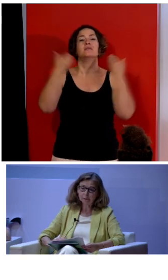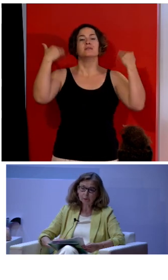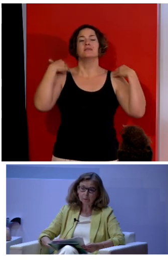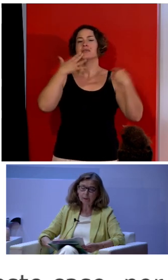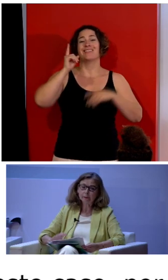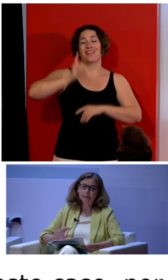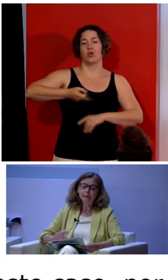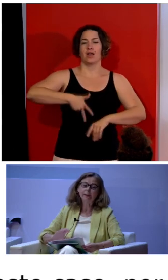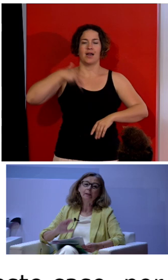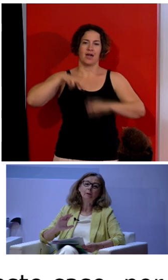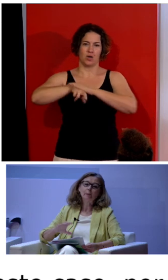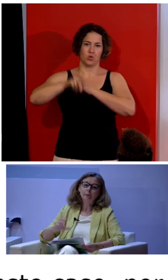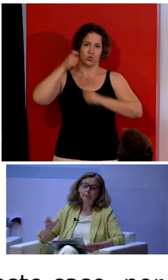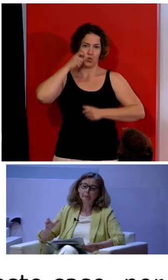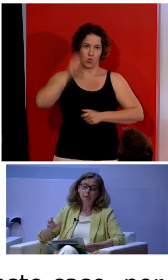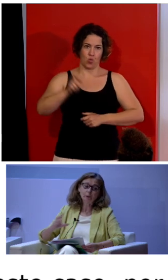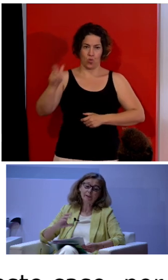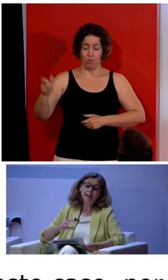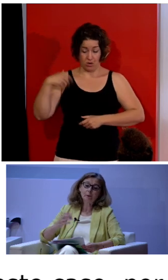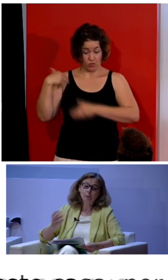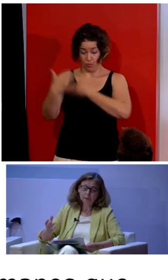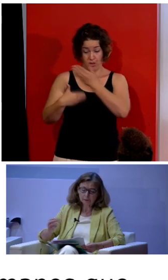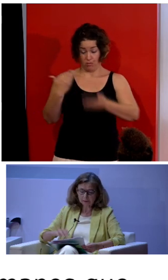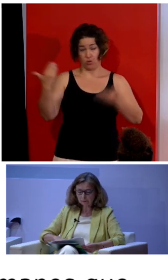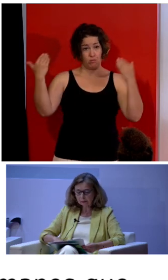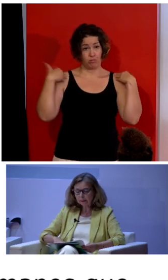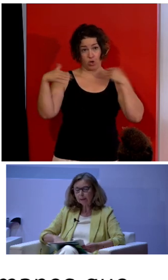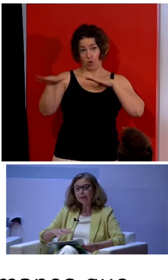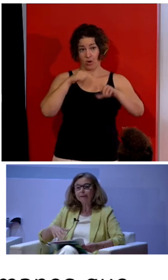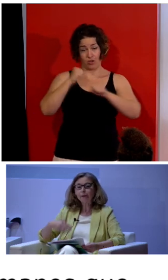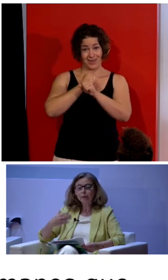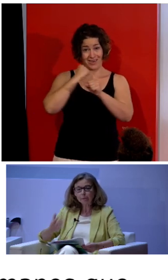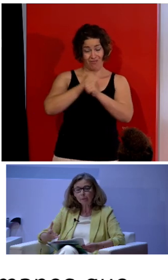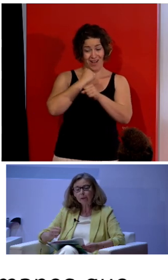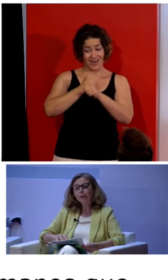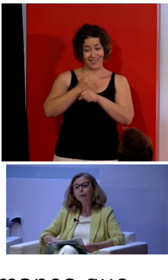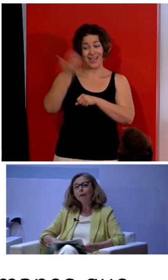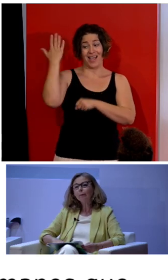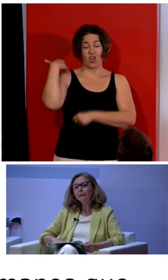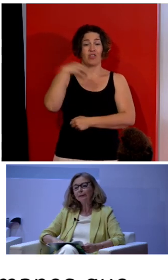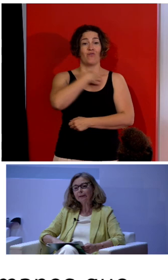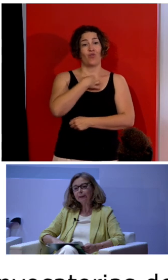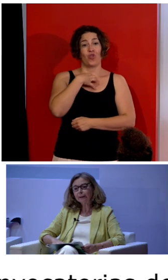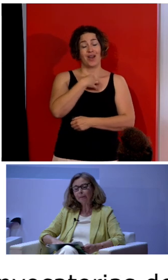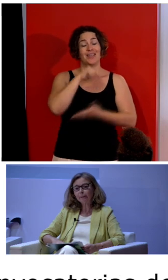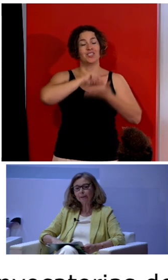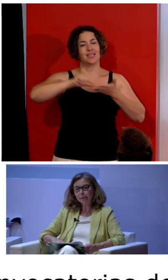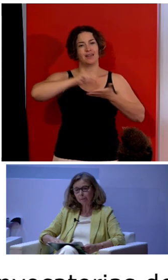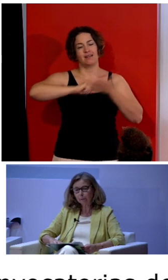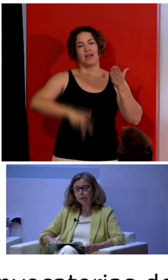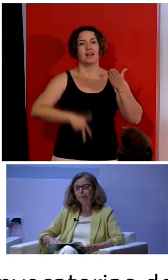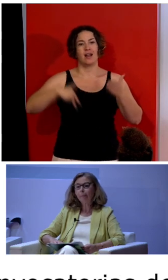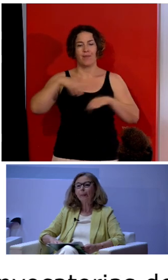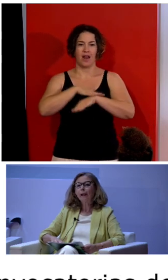de Recursos Humanos, que lleva los procedimientos, hace las convocatorias de laborales, y la anterior de funcionarios por la Secretaría General para la